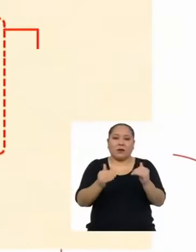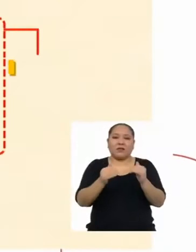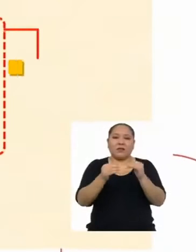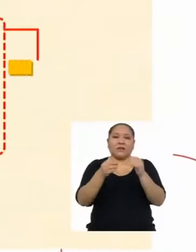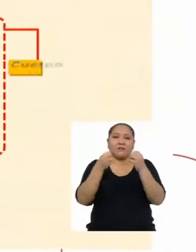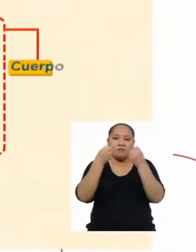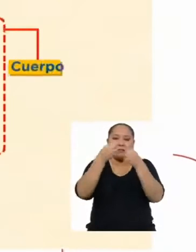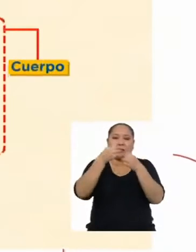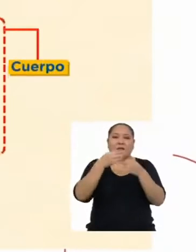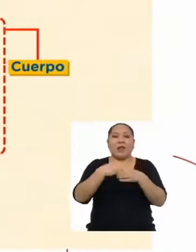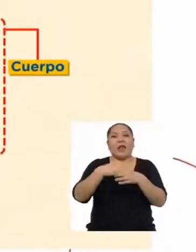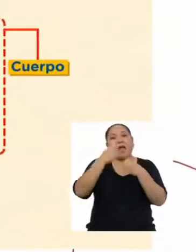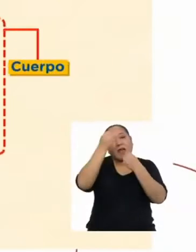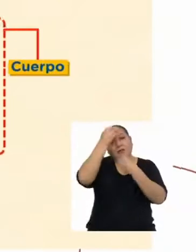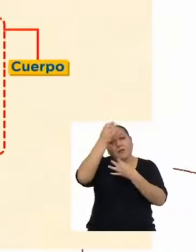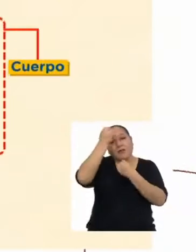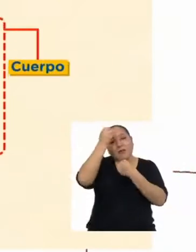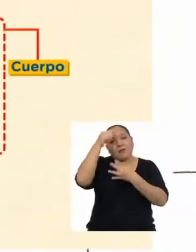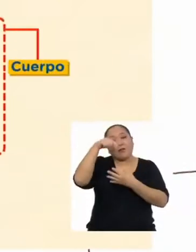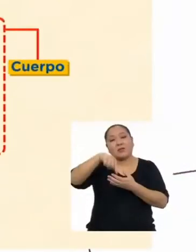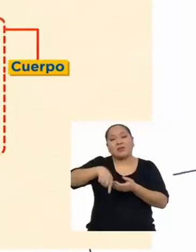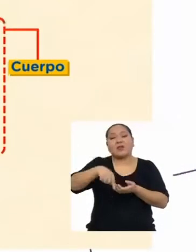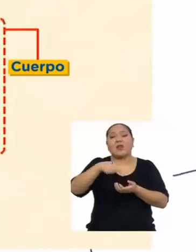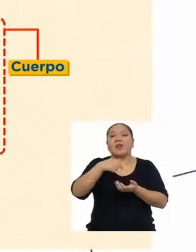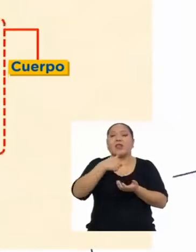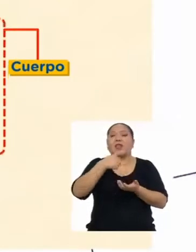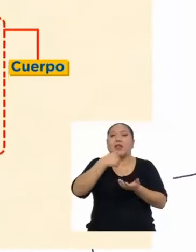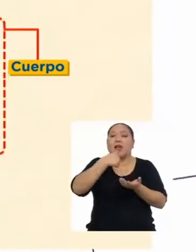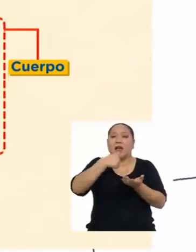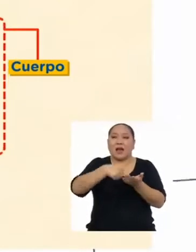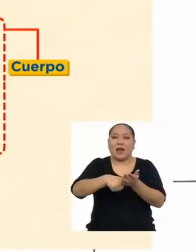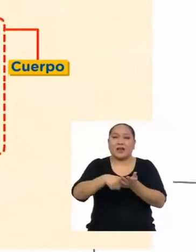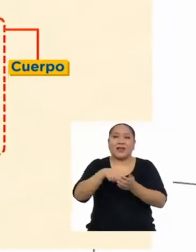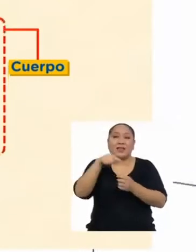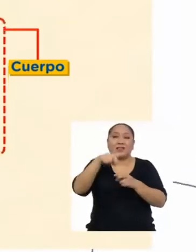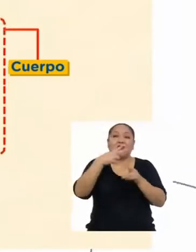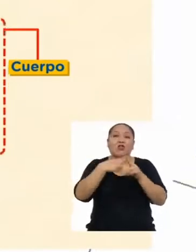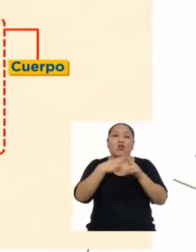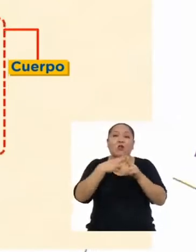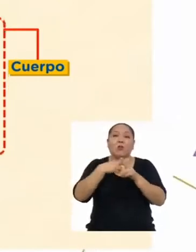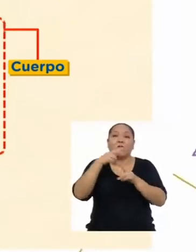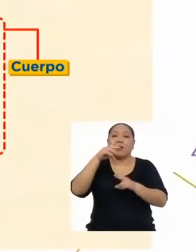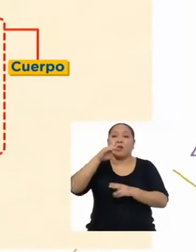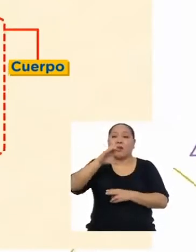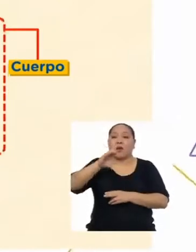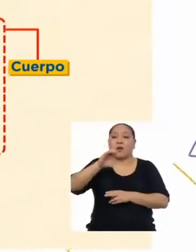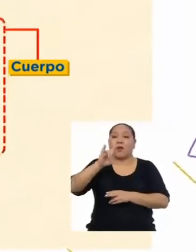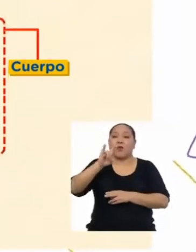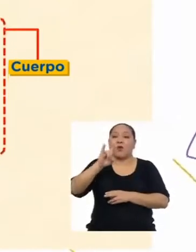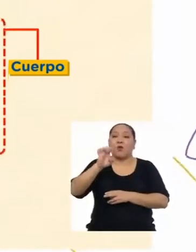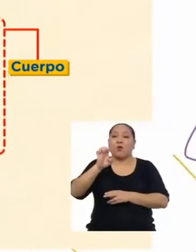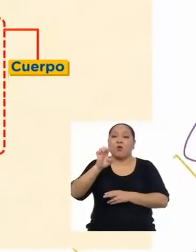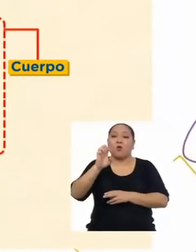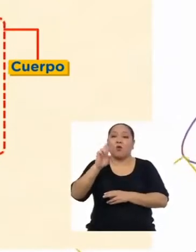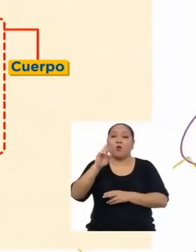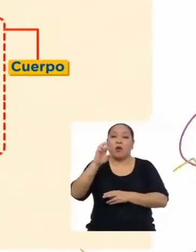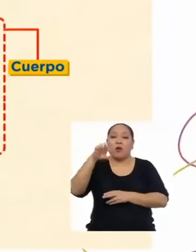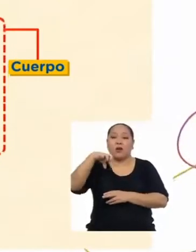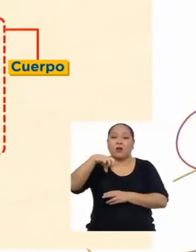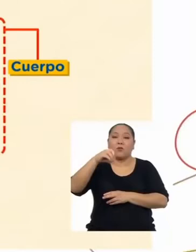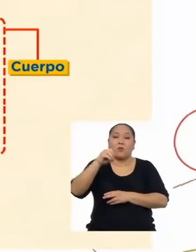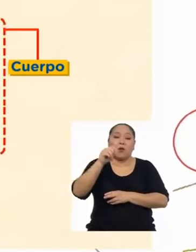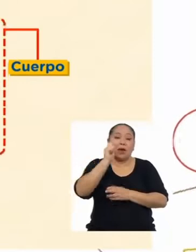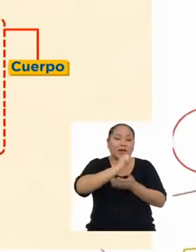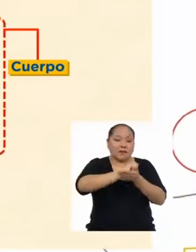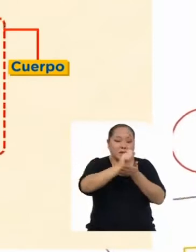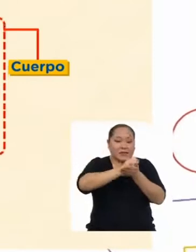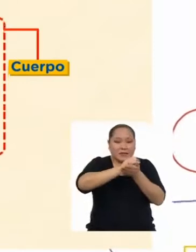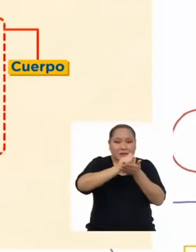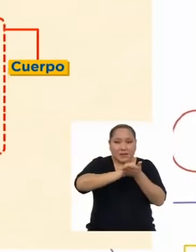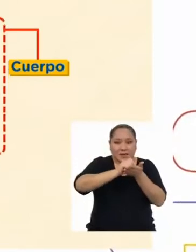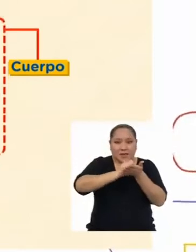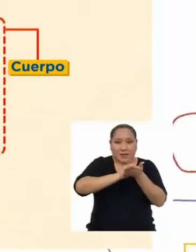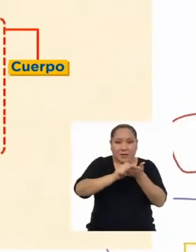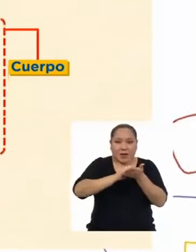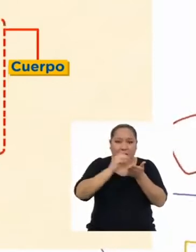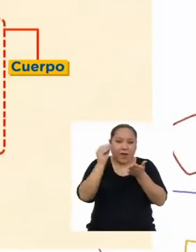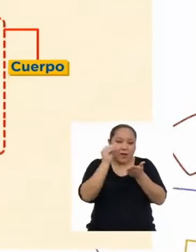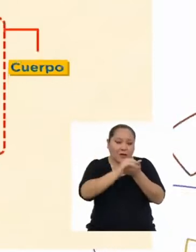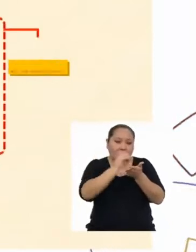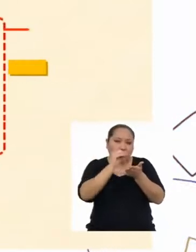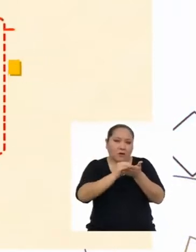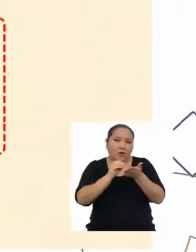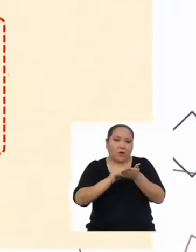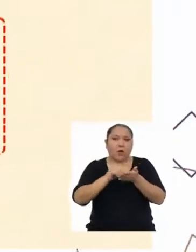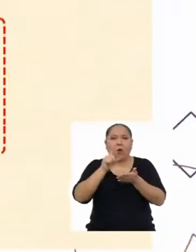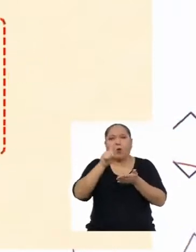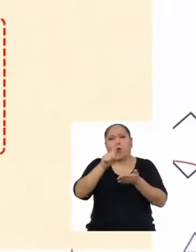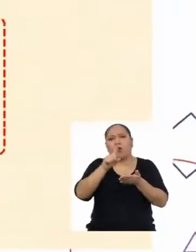esto le llamamos cuerpo. Aquí se desarrolla el escrito completo de la carta y puede contener entre 1